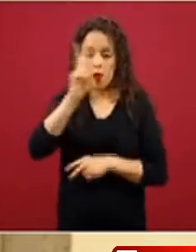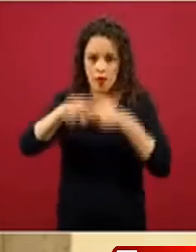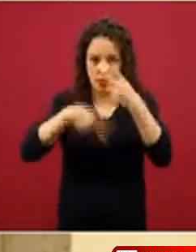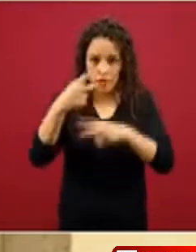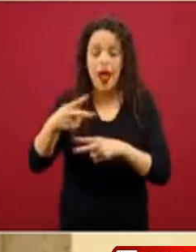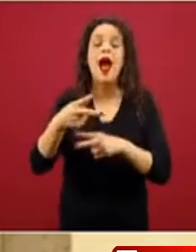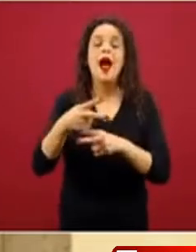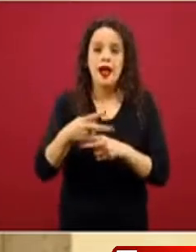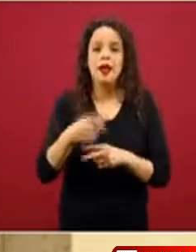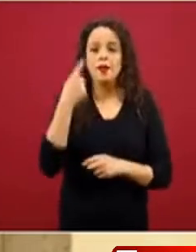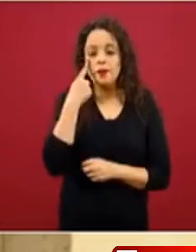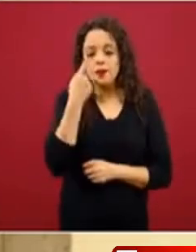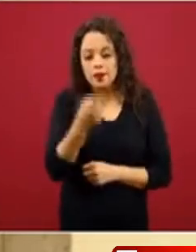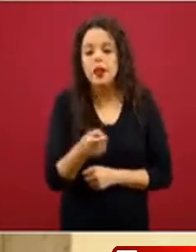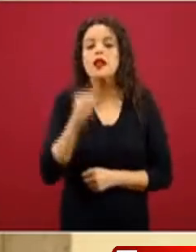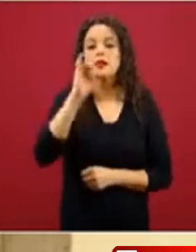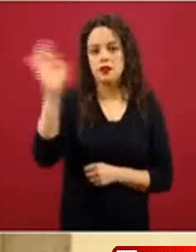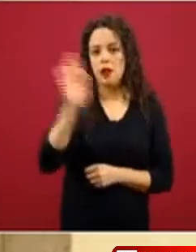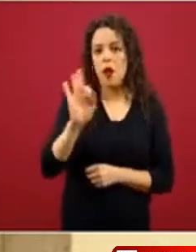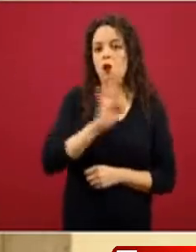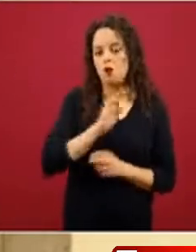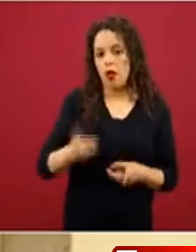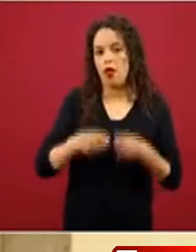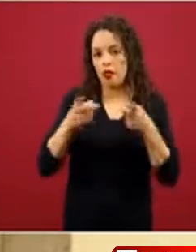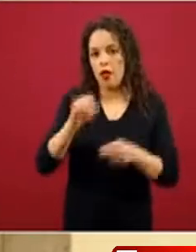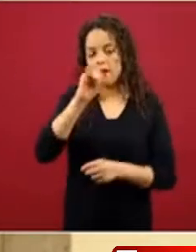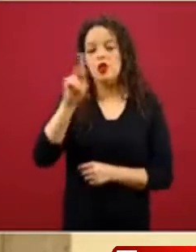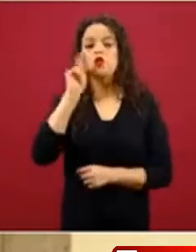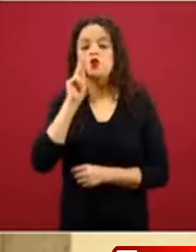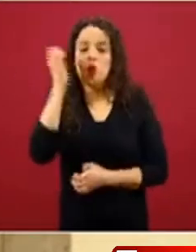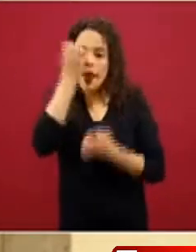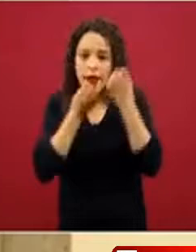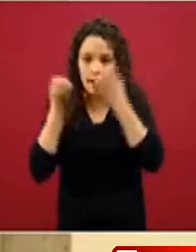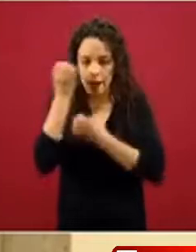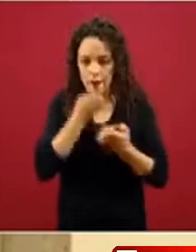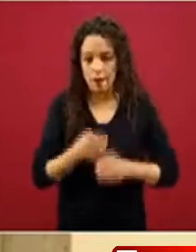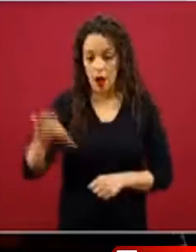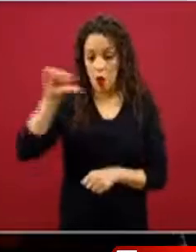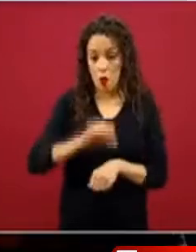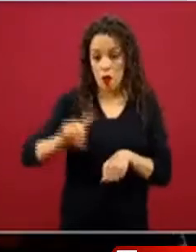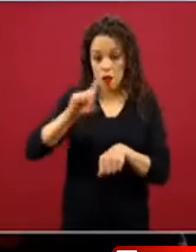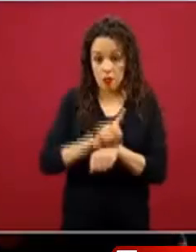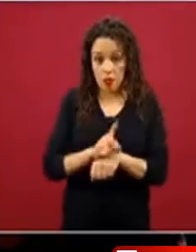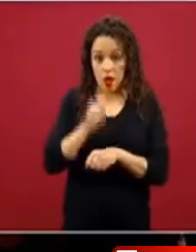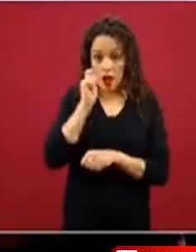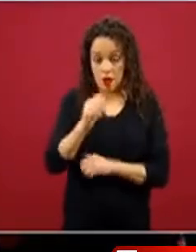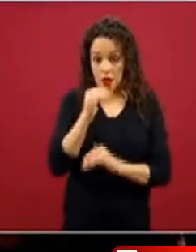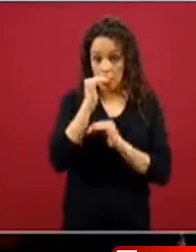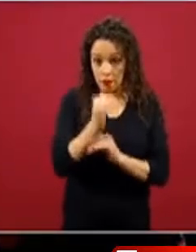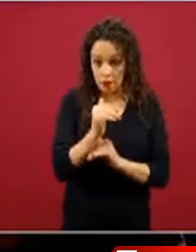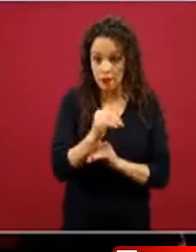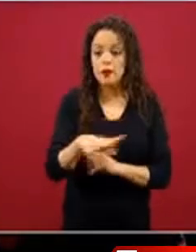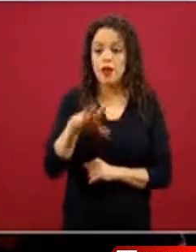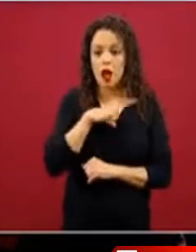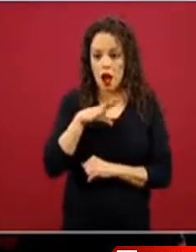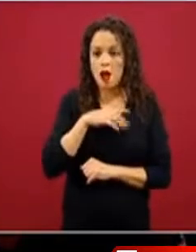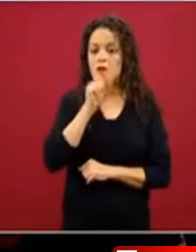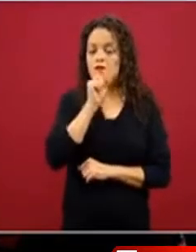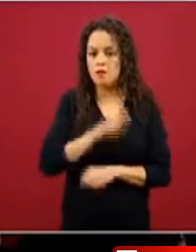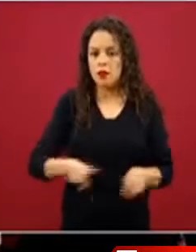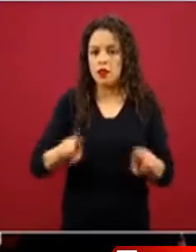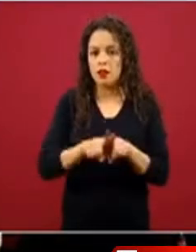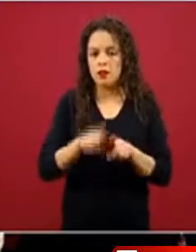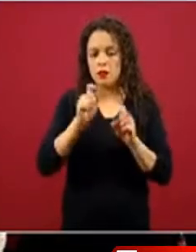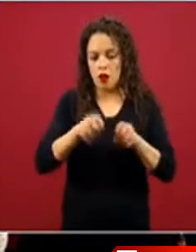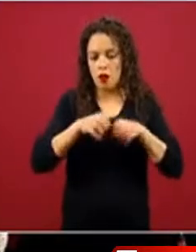de hacerse una prueba. Igualmente, en este momento o al corte del día de hoy, todavía tenemos también distribuidas en toda la Red